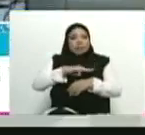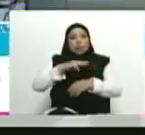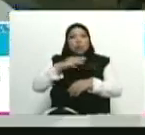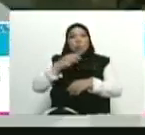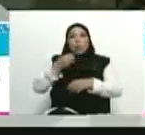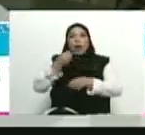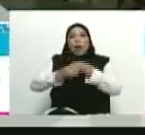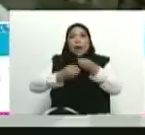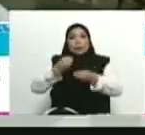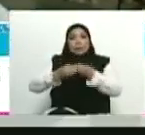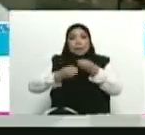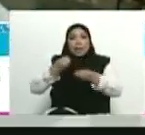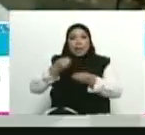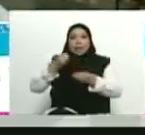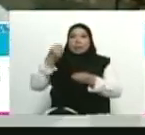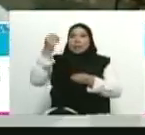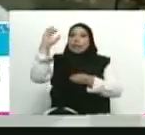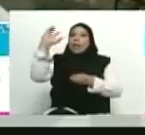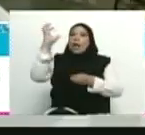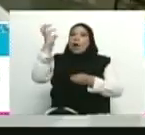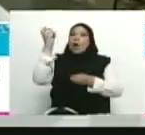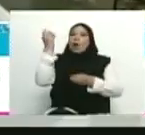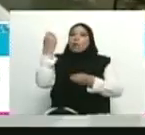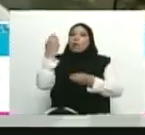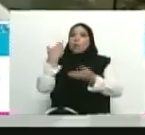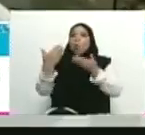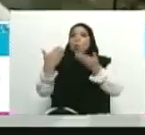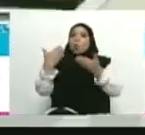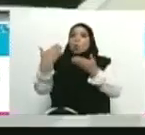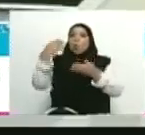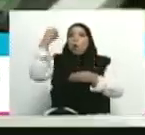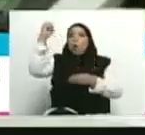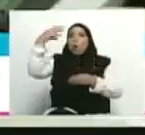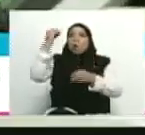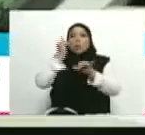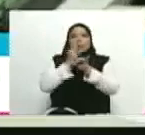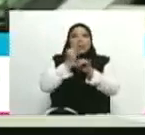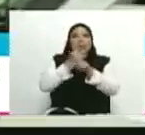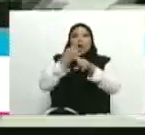de calidad desde la ciencia, de la tecnología, con una lógica